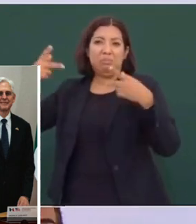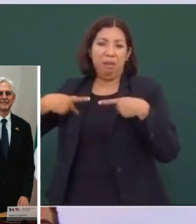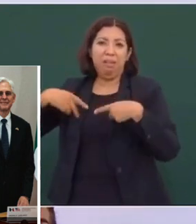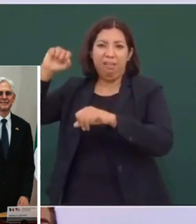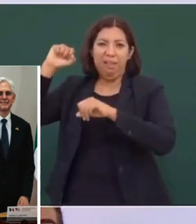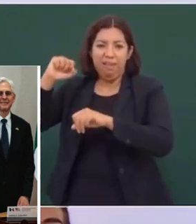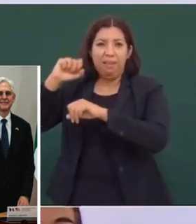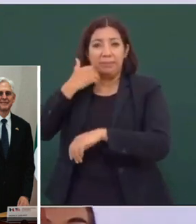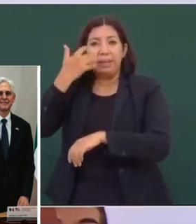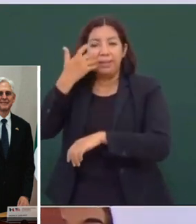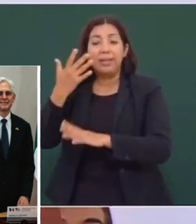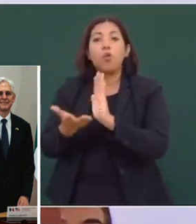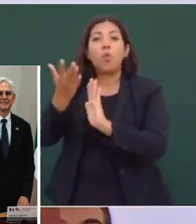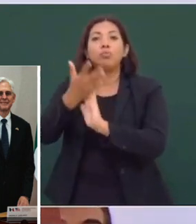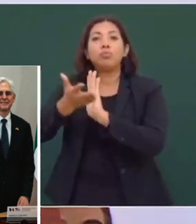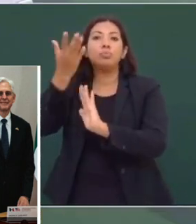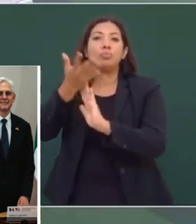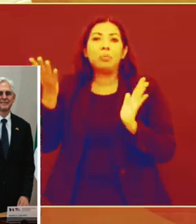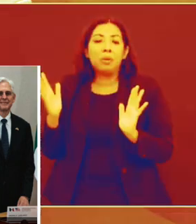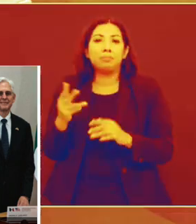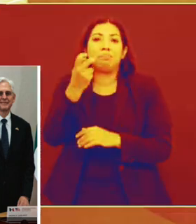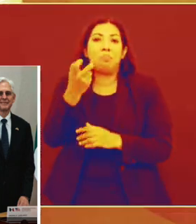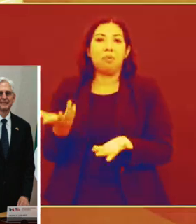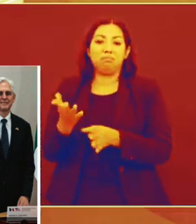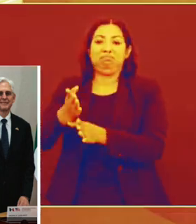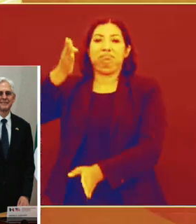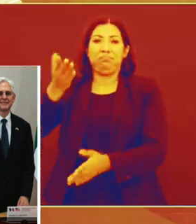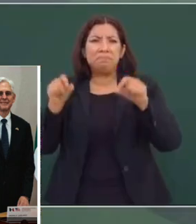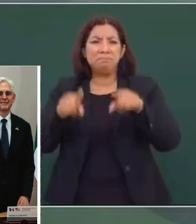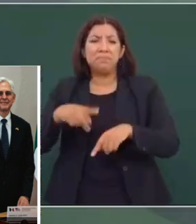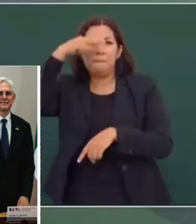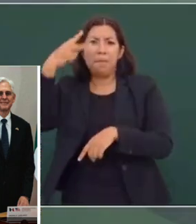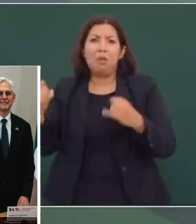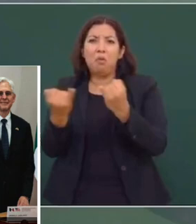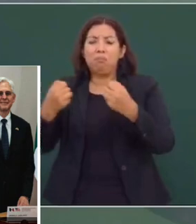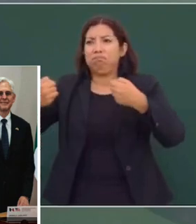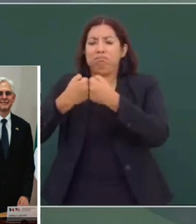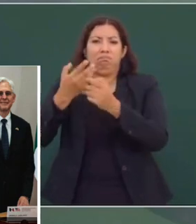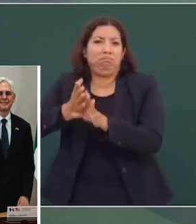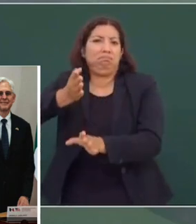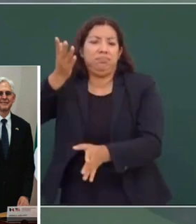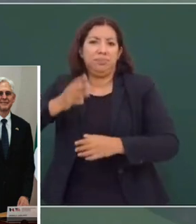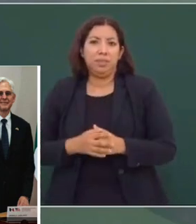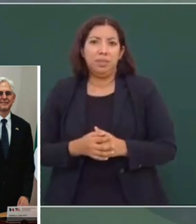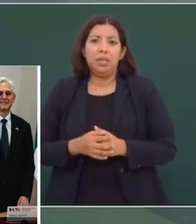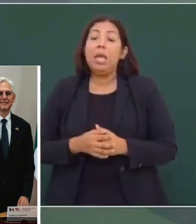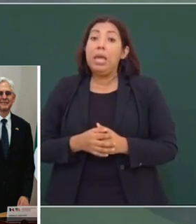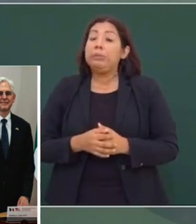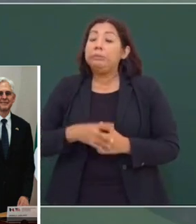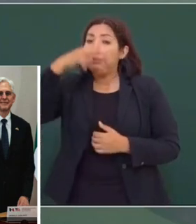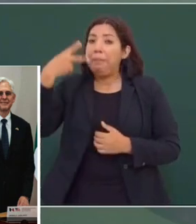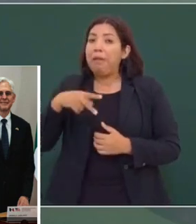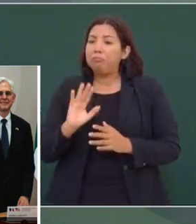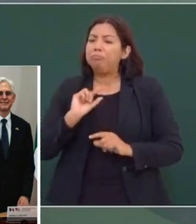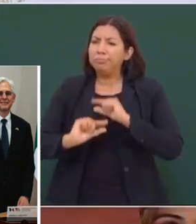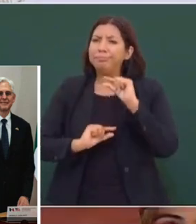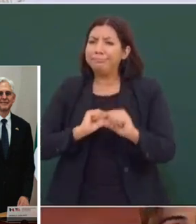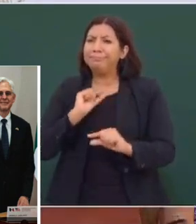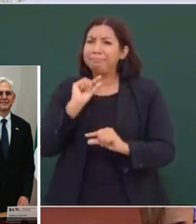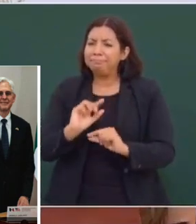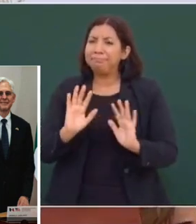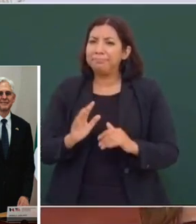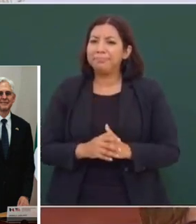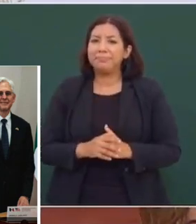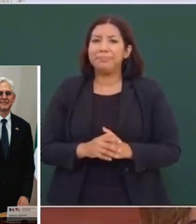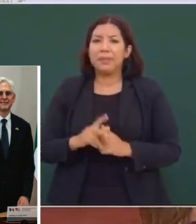estos 36 kilómetros de muro. Yo creo que no se van a construir. En Palacio las cosas caminan despacio. Entonces,